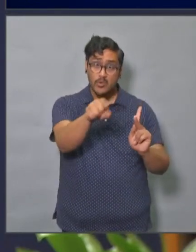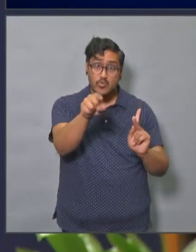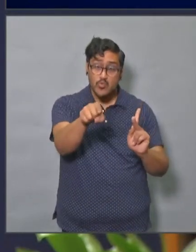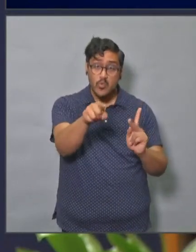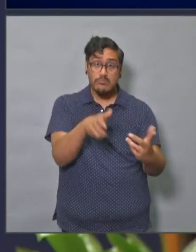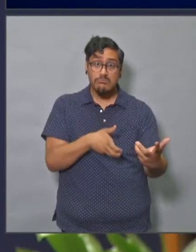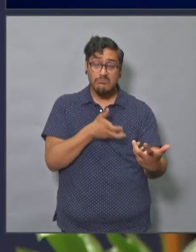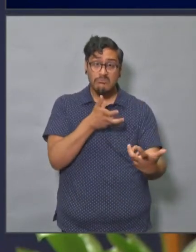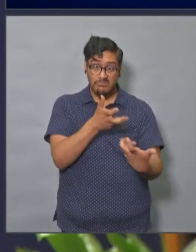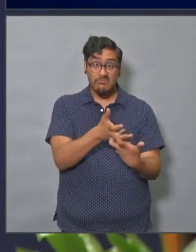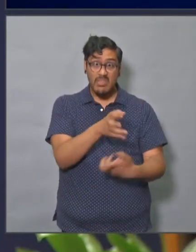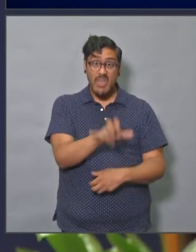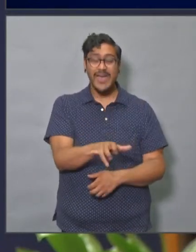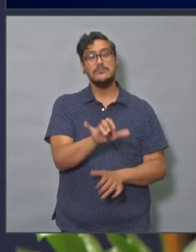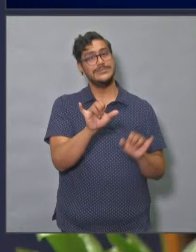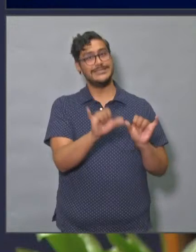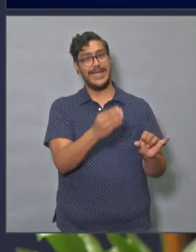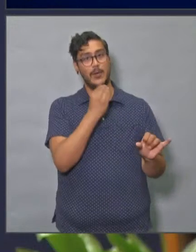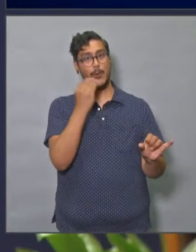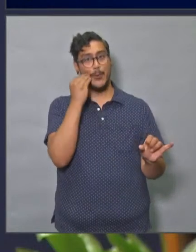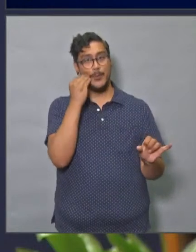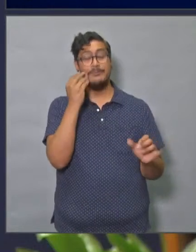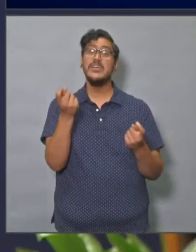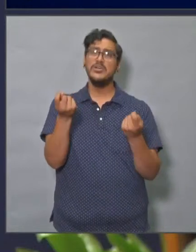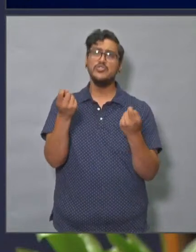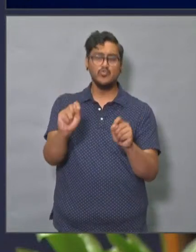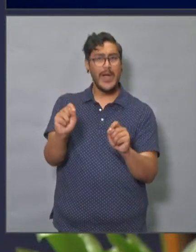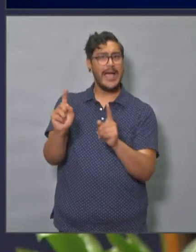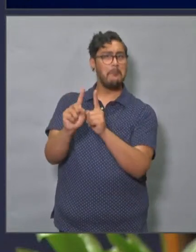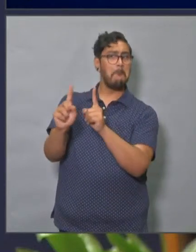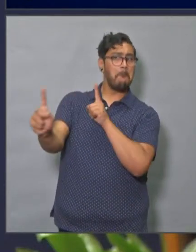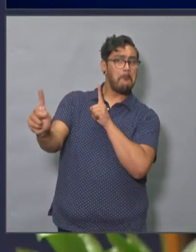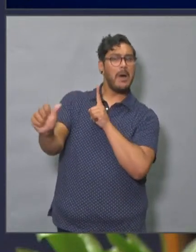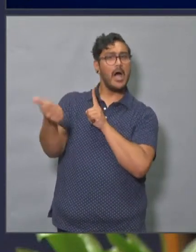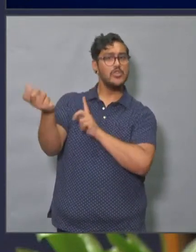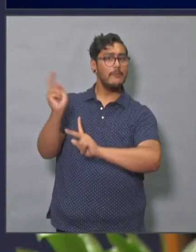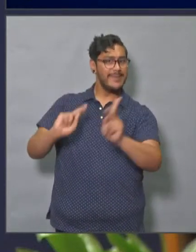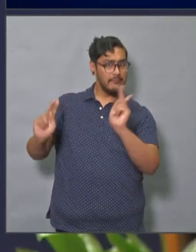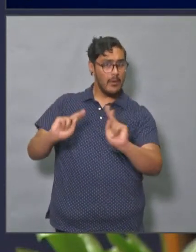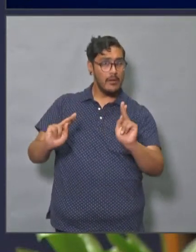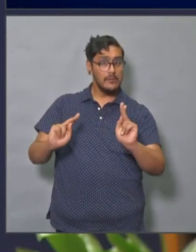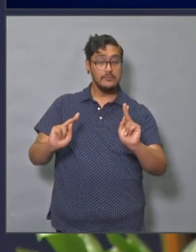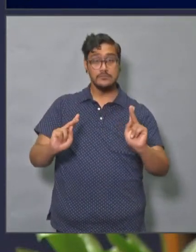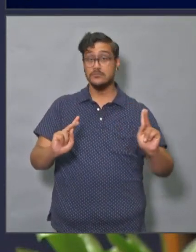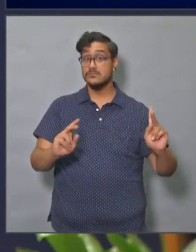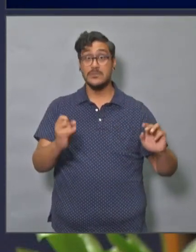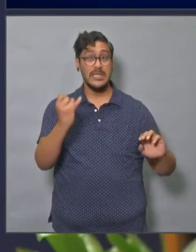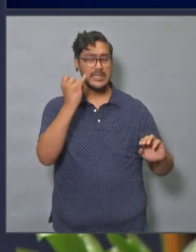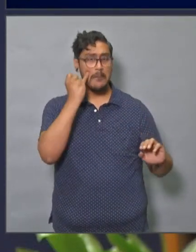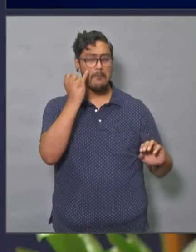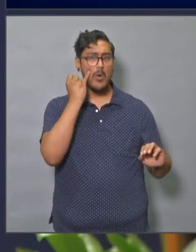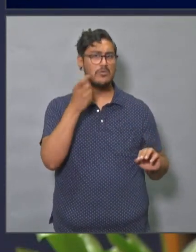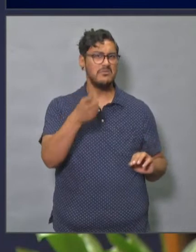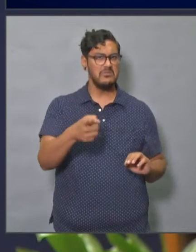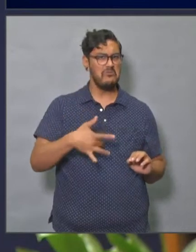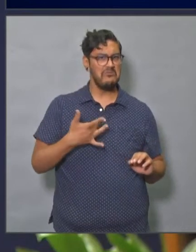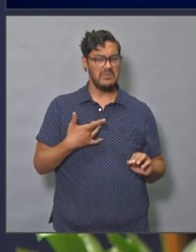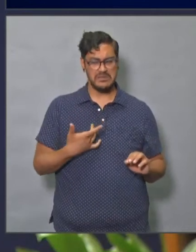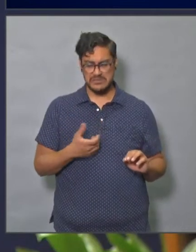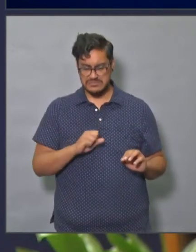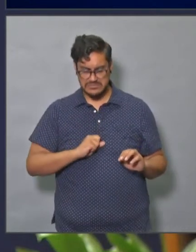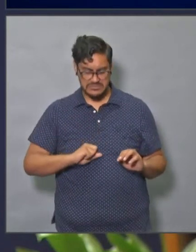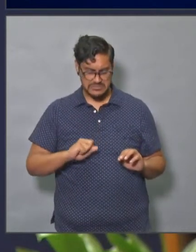posible, eviten el contacto cercano con otras personas y llame a su médico de inmediato si tiene síntomas